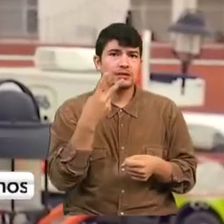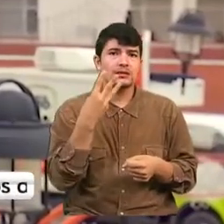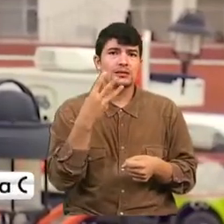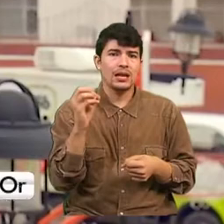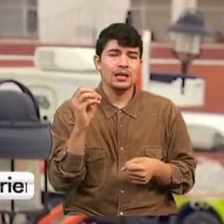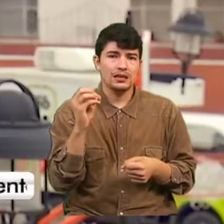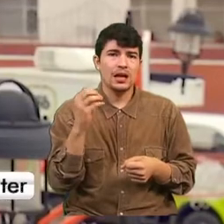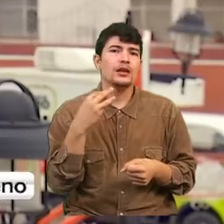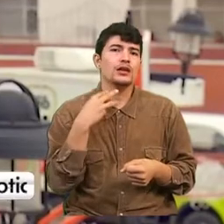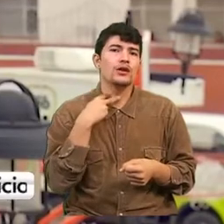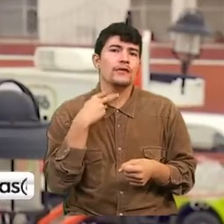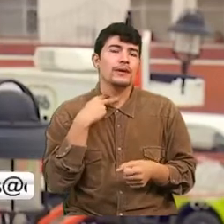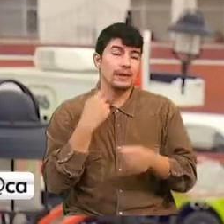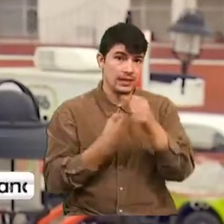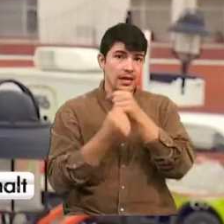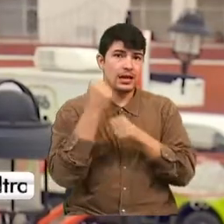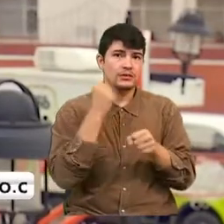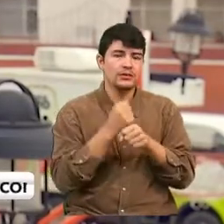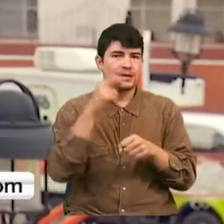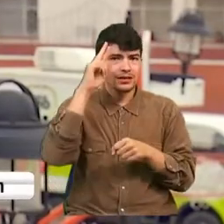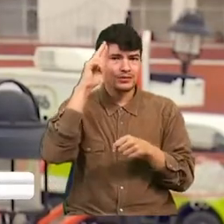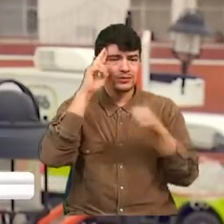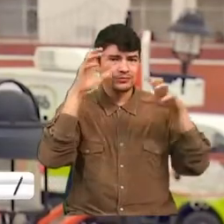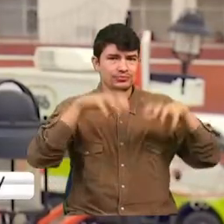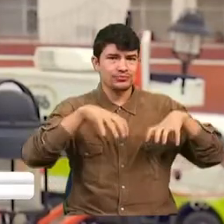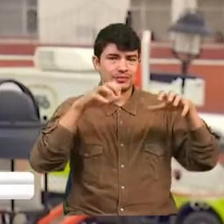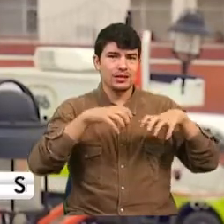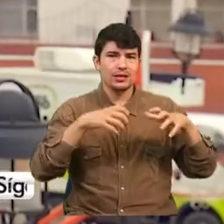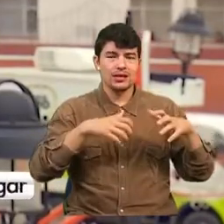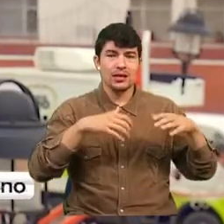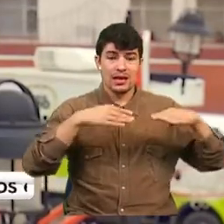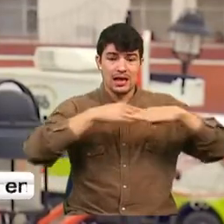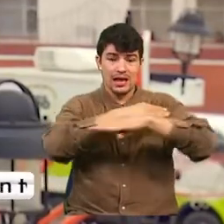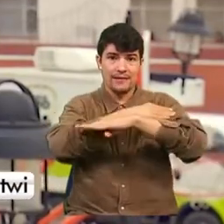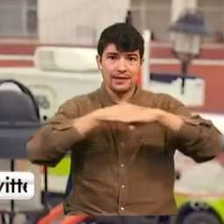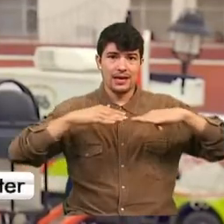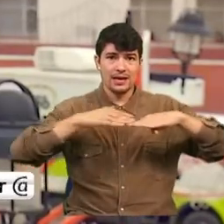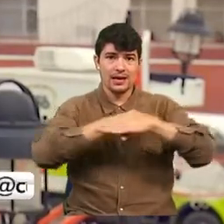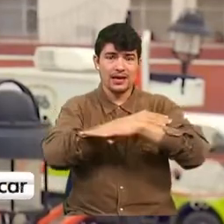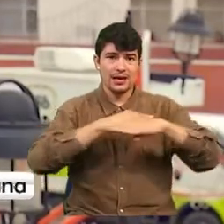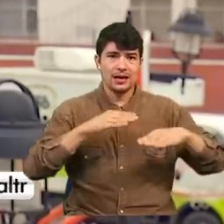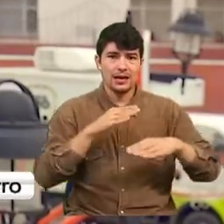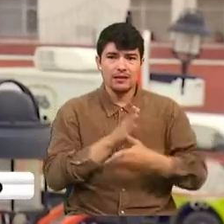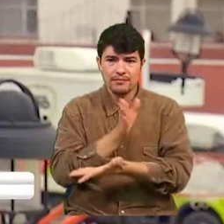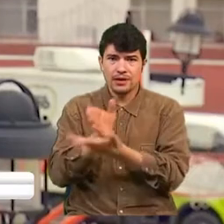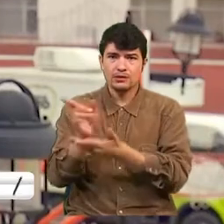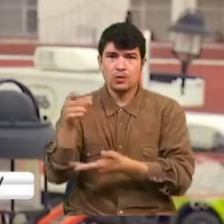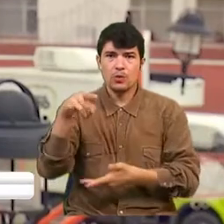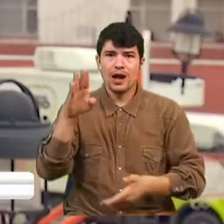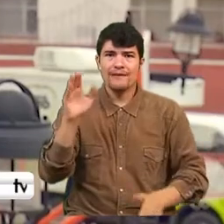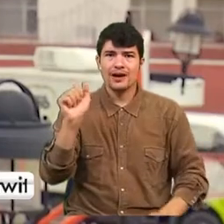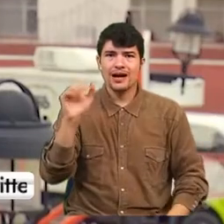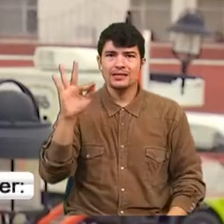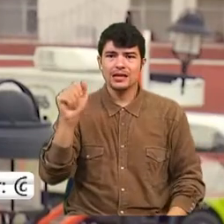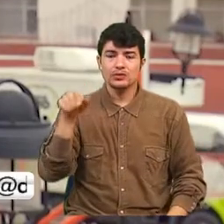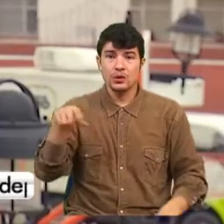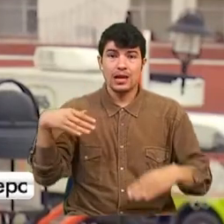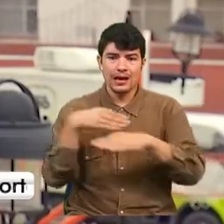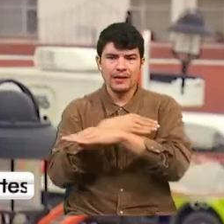del año inmediatamente anterior, motivo de las lluvias, la banca de la vía que conduce hacia Guabatá pues terminó por colapsar. Esta